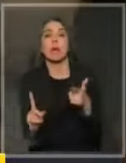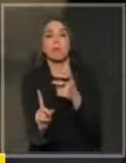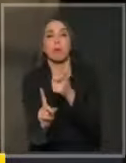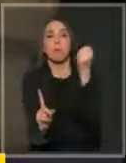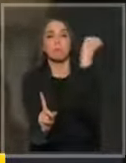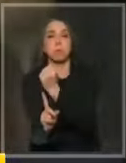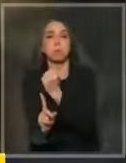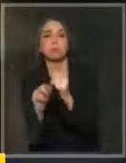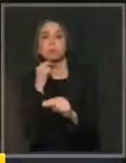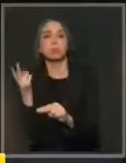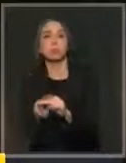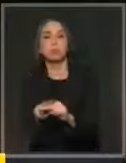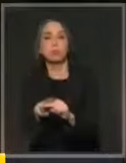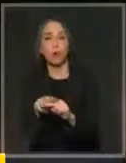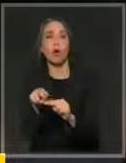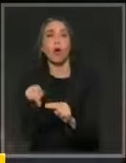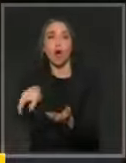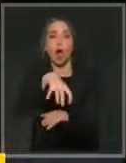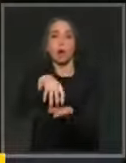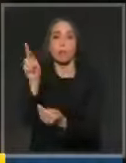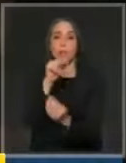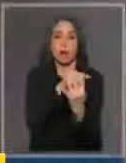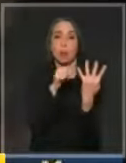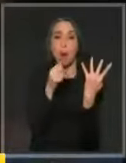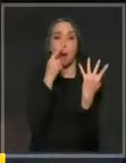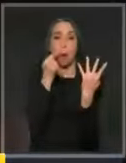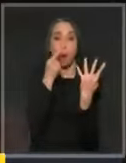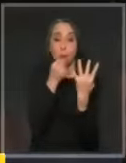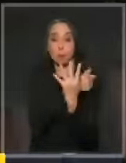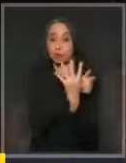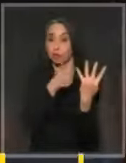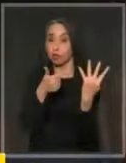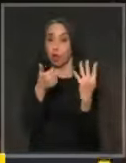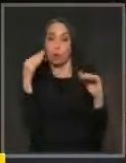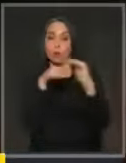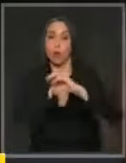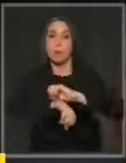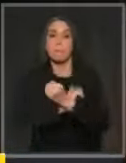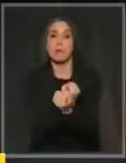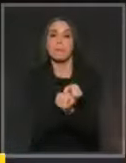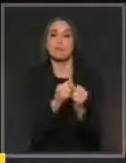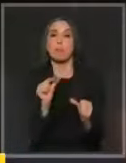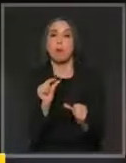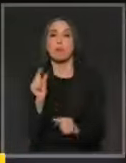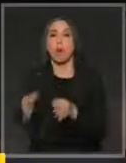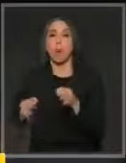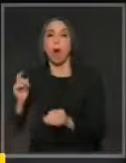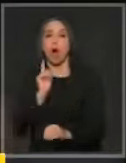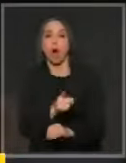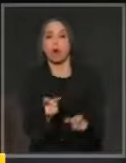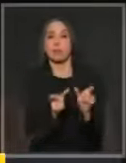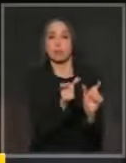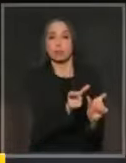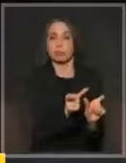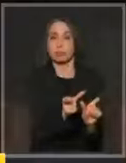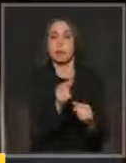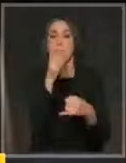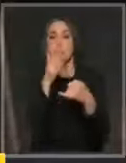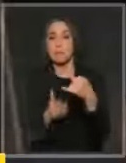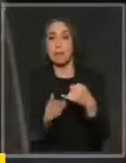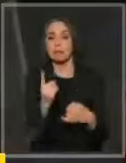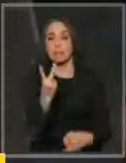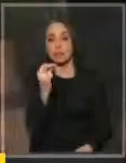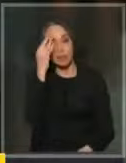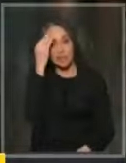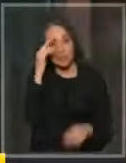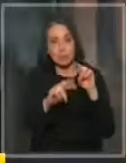ocurrido precisamente en esa misma comuna. Los 4, bien lo decías tú, en prisión preventiva como medida cautelar, los primeros 3 con un plazo de 120 días de investigación